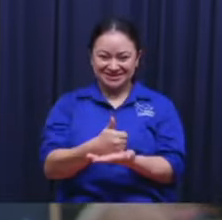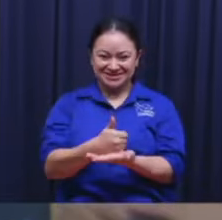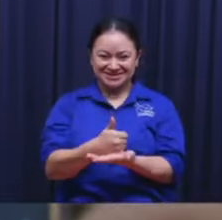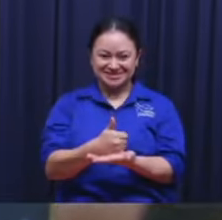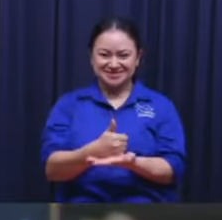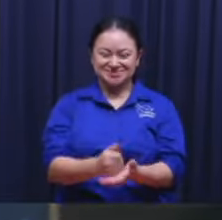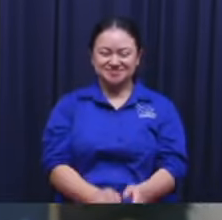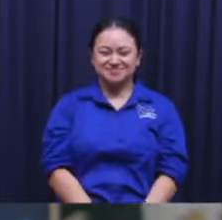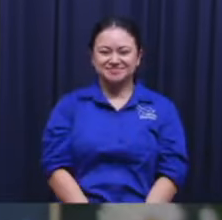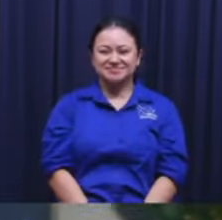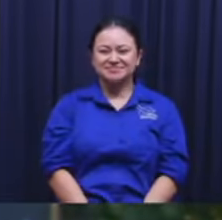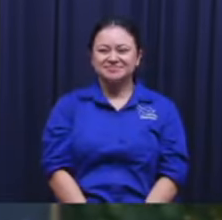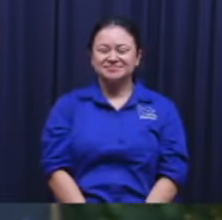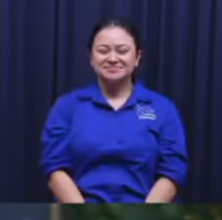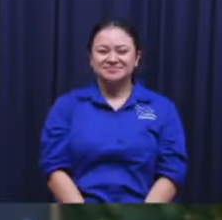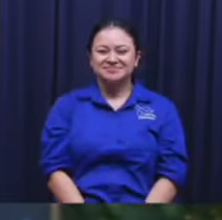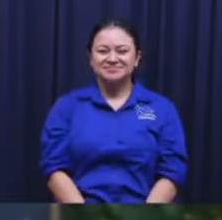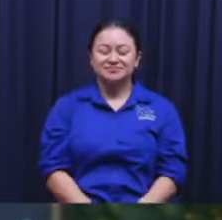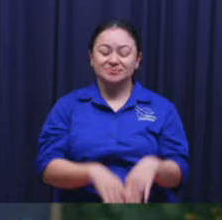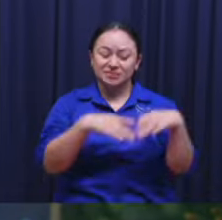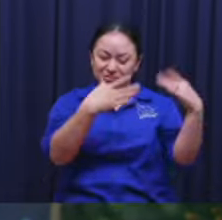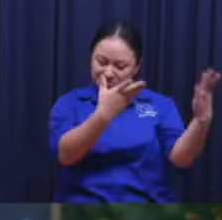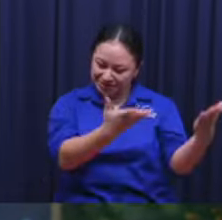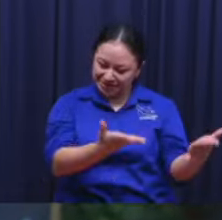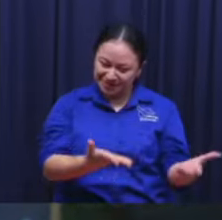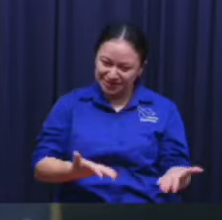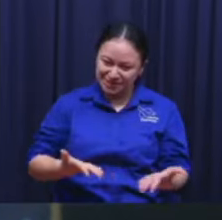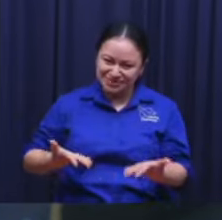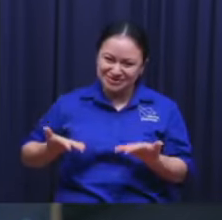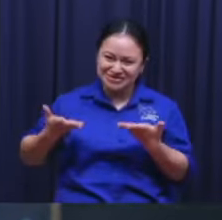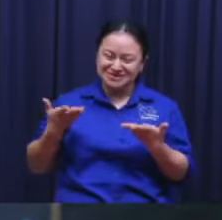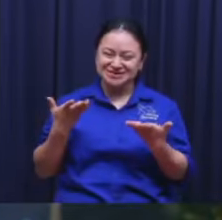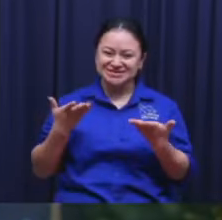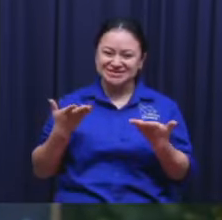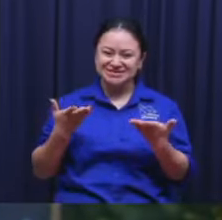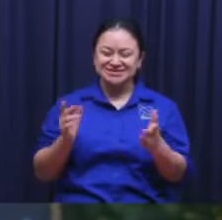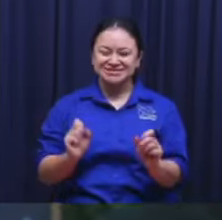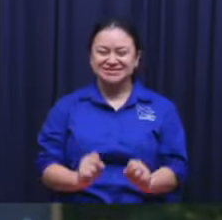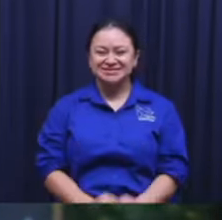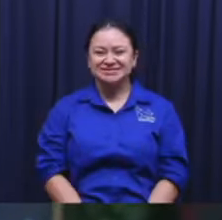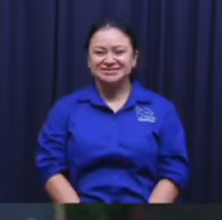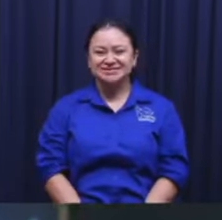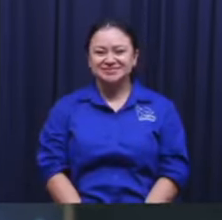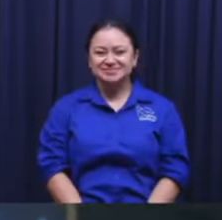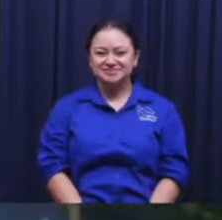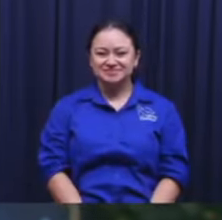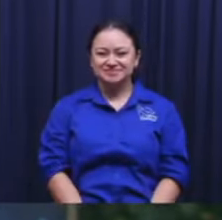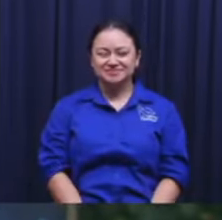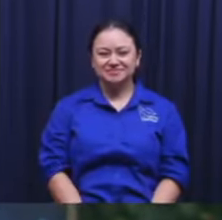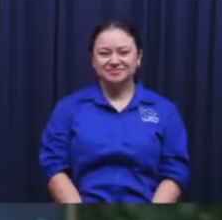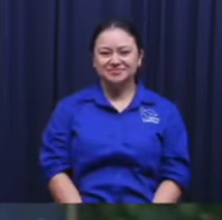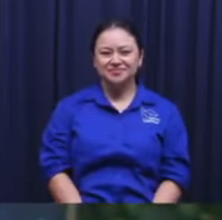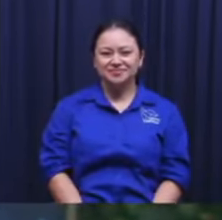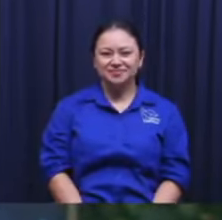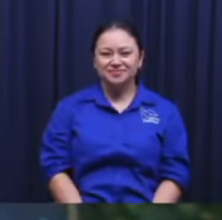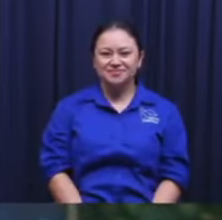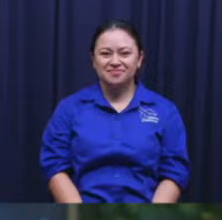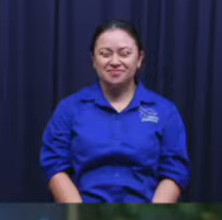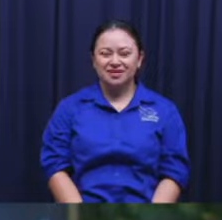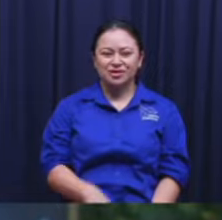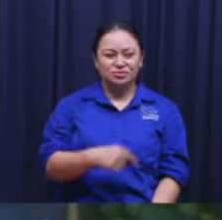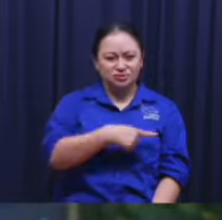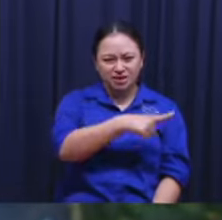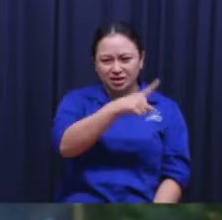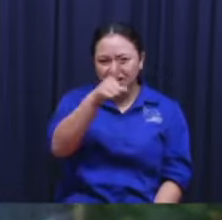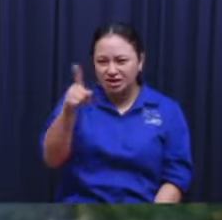descender. Bienvenidos, mis hermanos, madrugadores incansables que están mañana, tarde